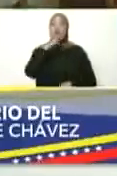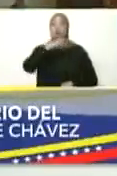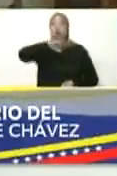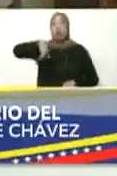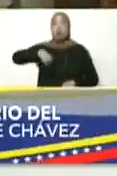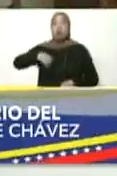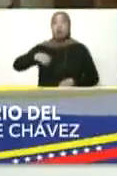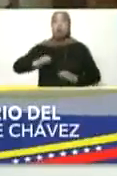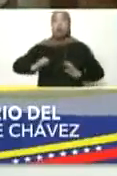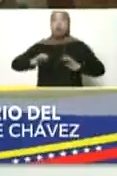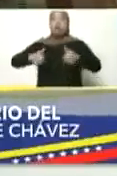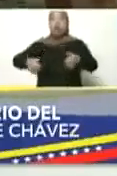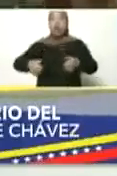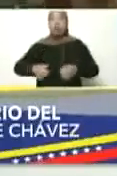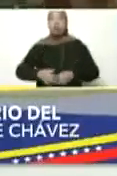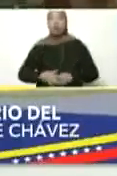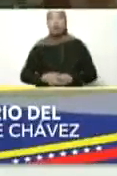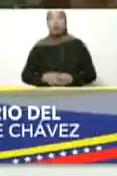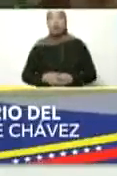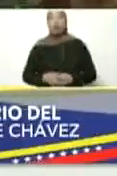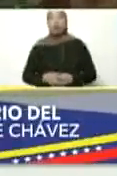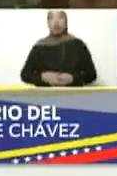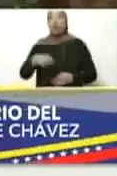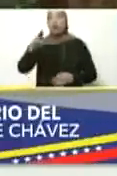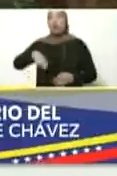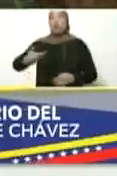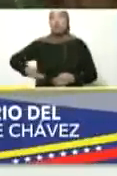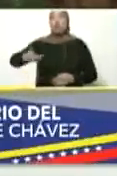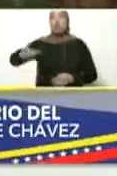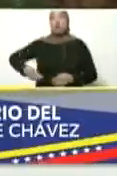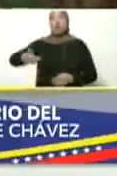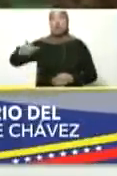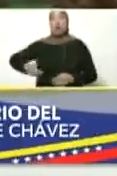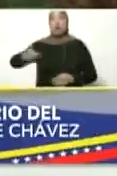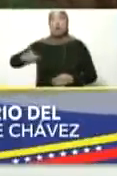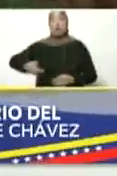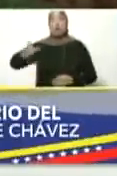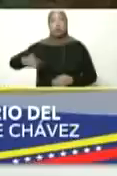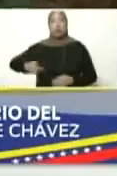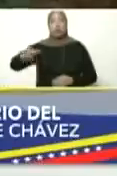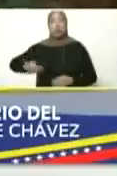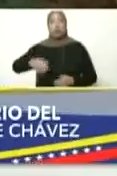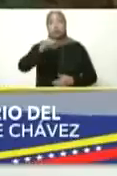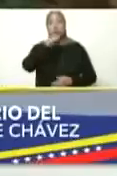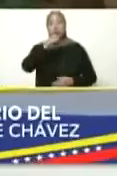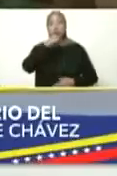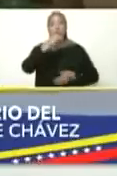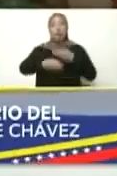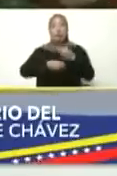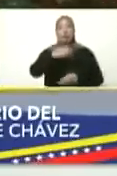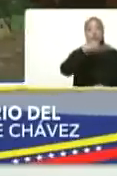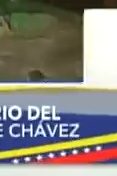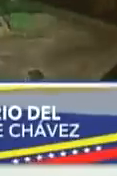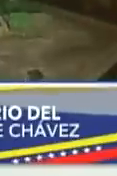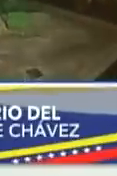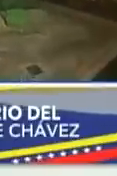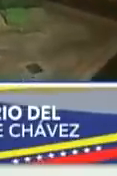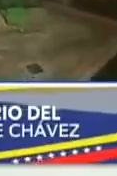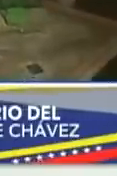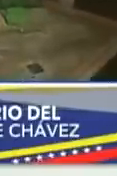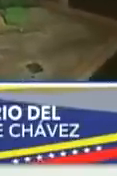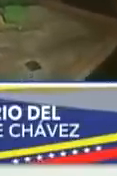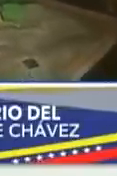nuestra raíz. No hay otra cosa más importante que esta. El grande aporte del